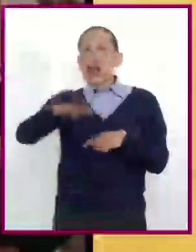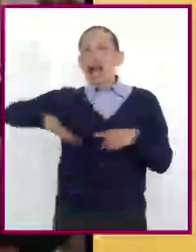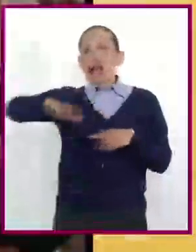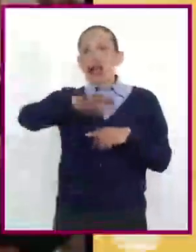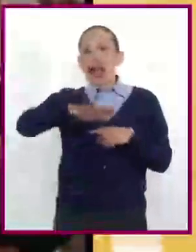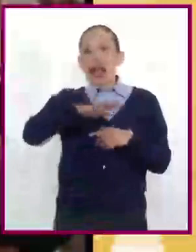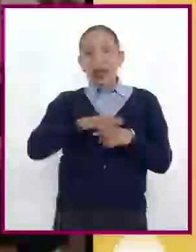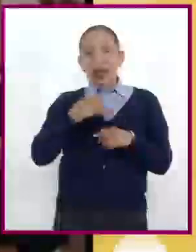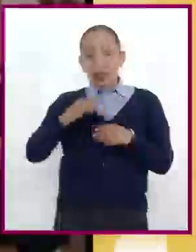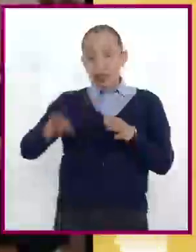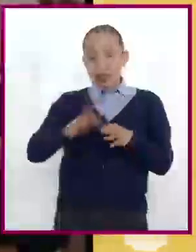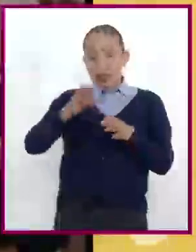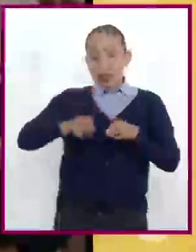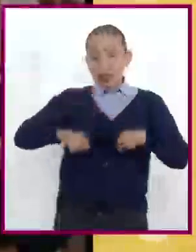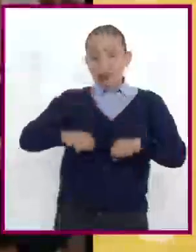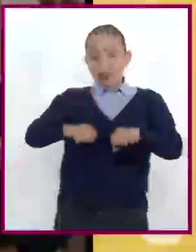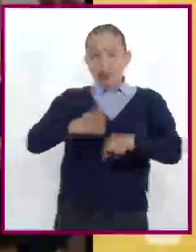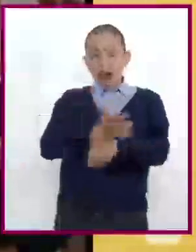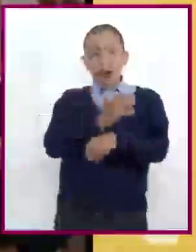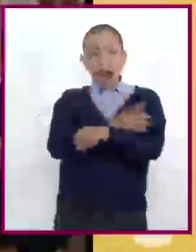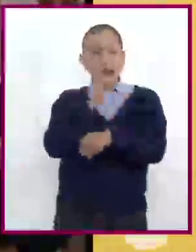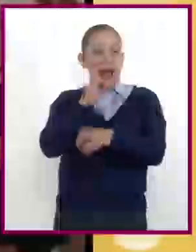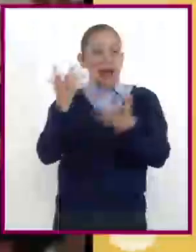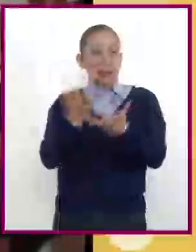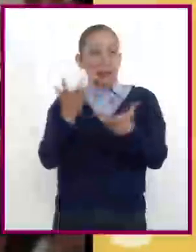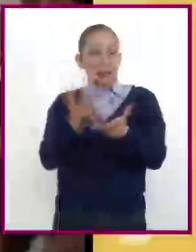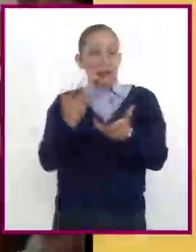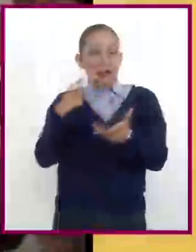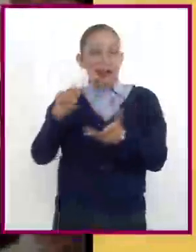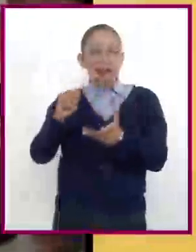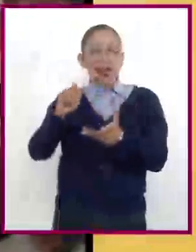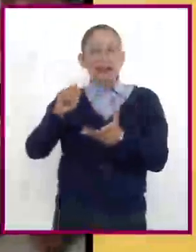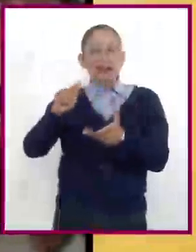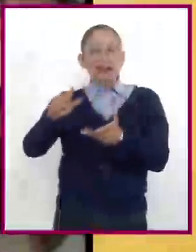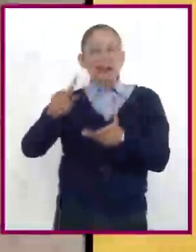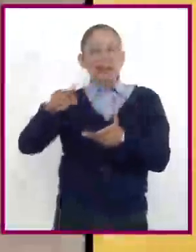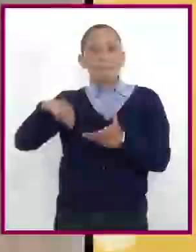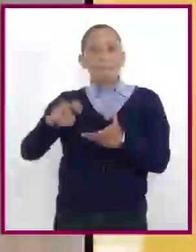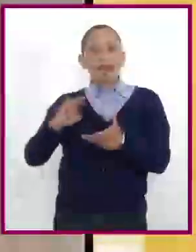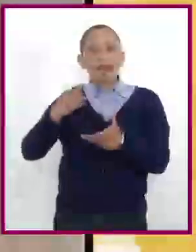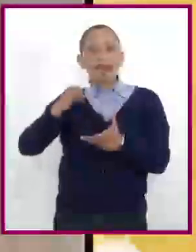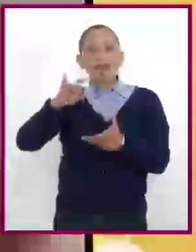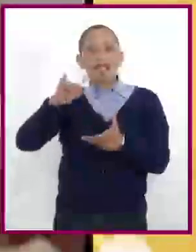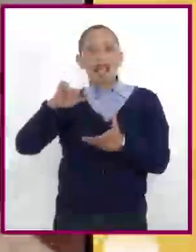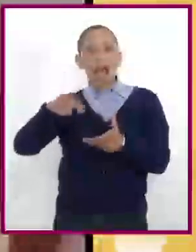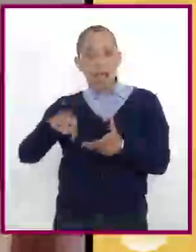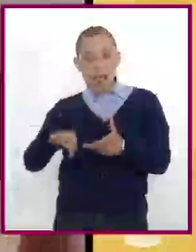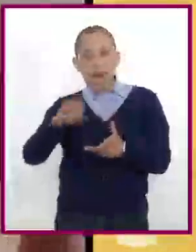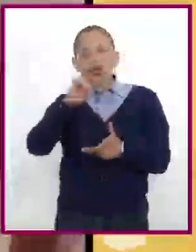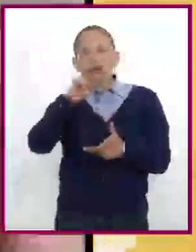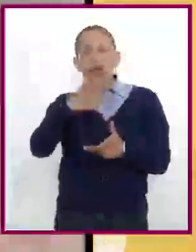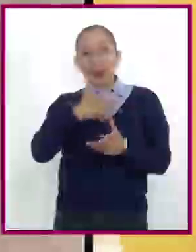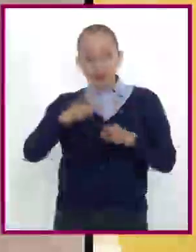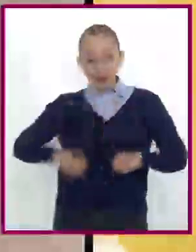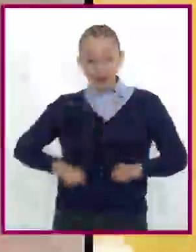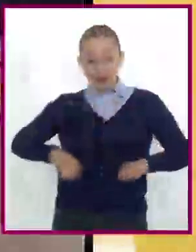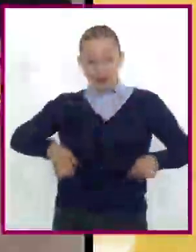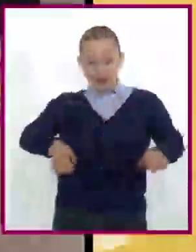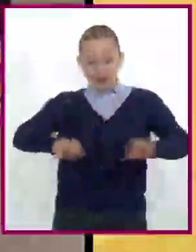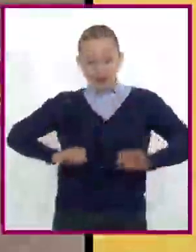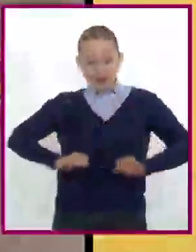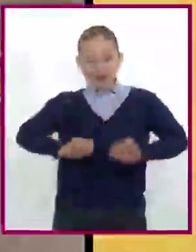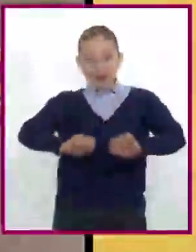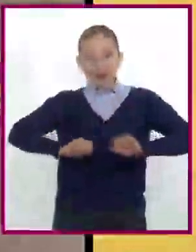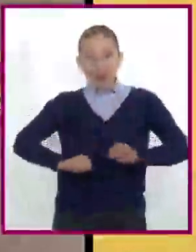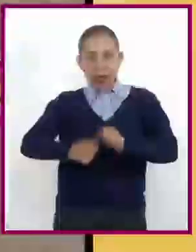área de tejido y telar que mis compañeras están haciendo y en celtal le llamamos bechilal. También tejemos en el telar de cintura y